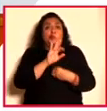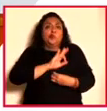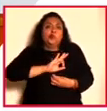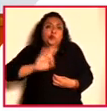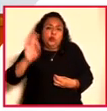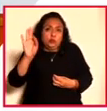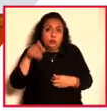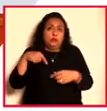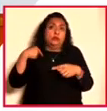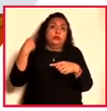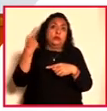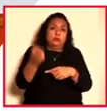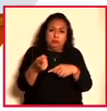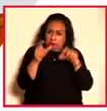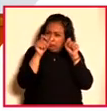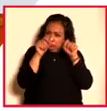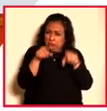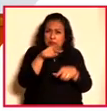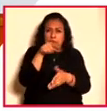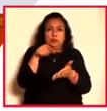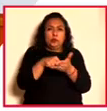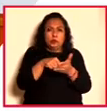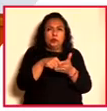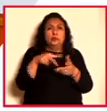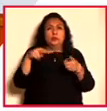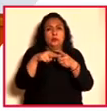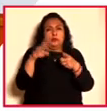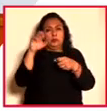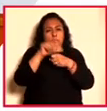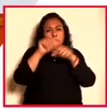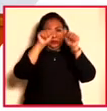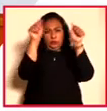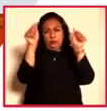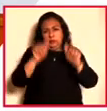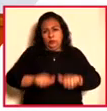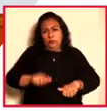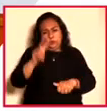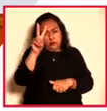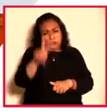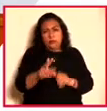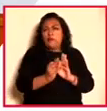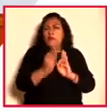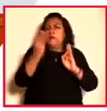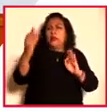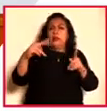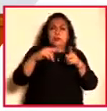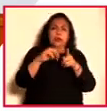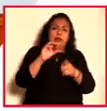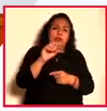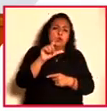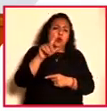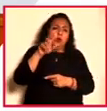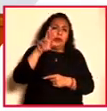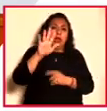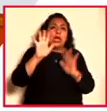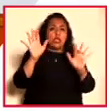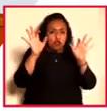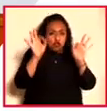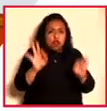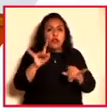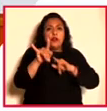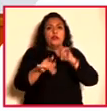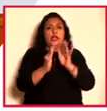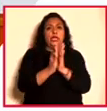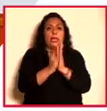regresaremos en ese mismo espacio, en la Plaza de Cultura y Artes, que insisto, está frente a Plaza Olvera, ya como Feria del Libro.